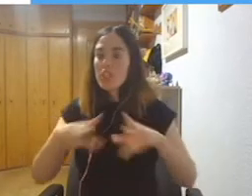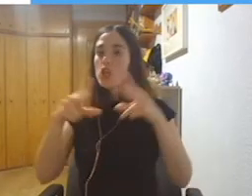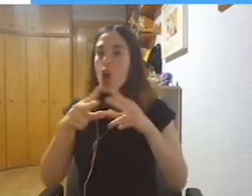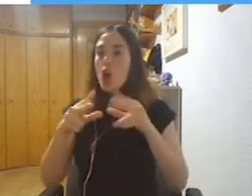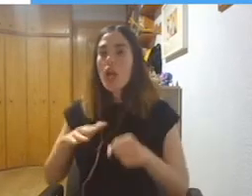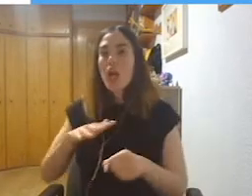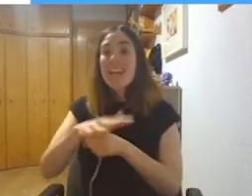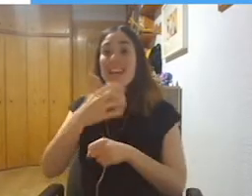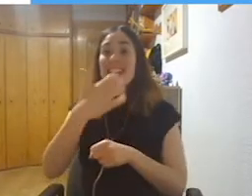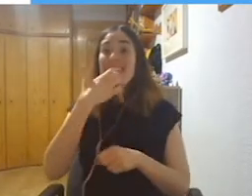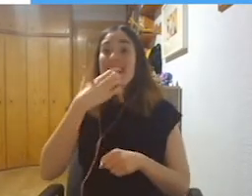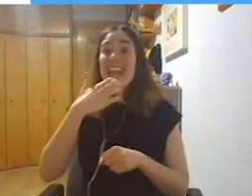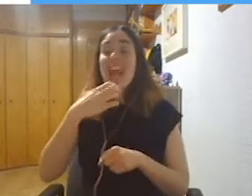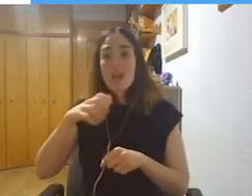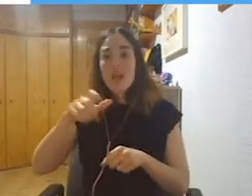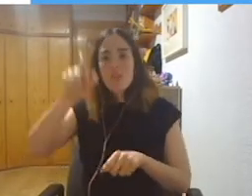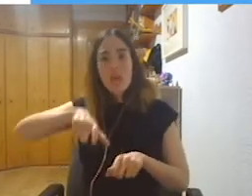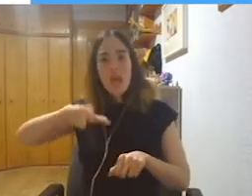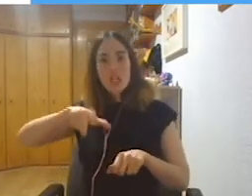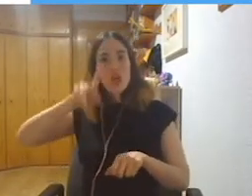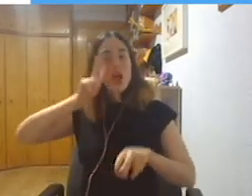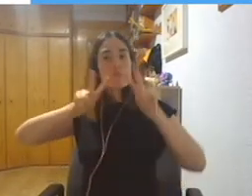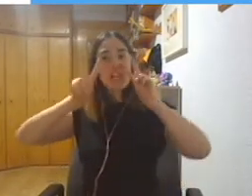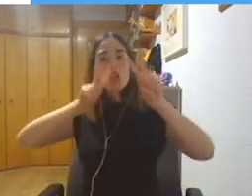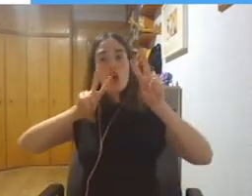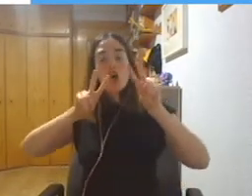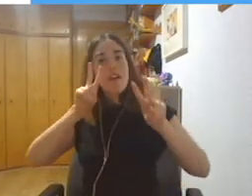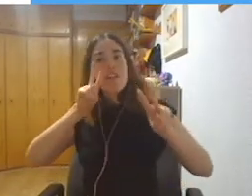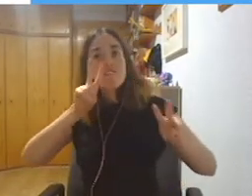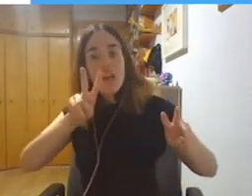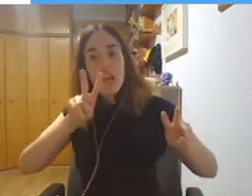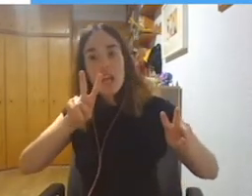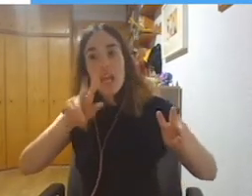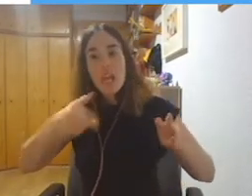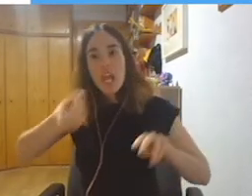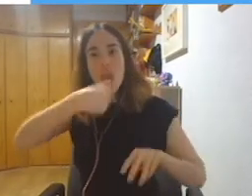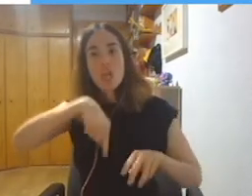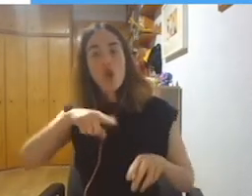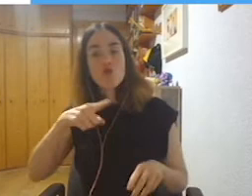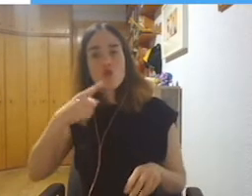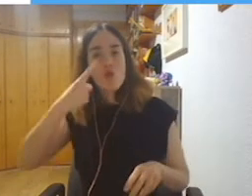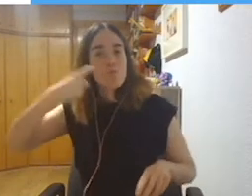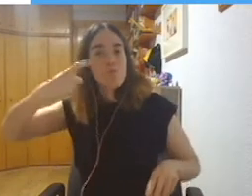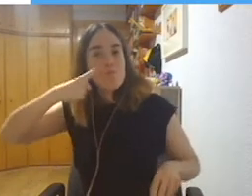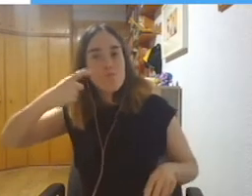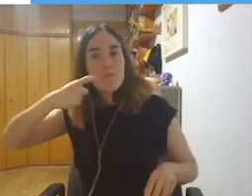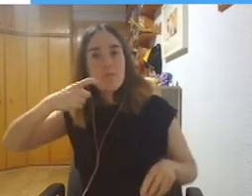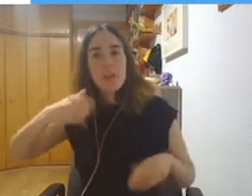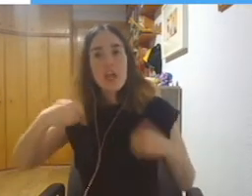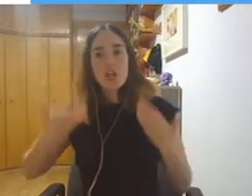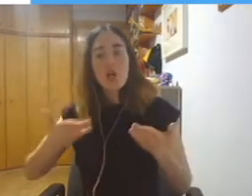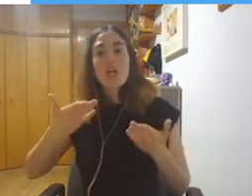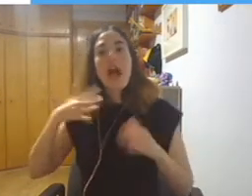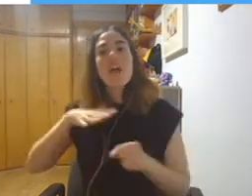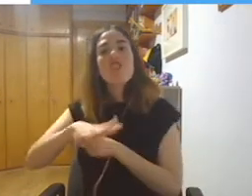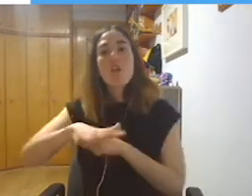los espectadores ven eso y lo tienen normalizado, lo que se entiende es que eso va a afectar